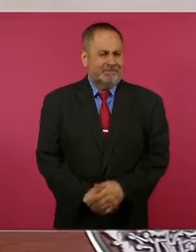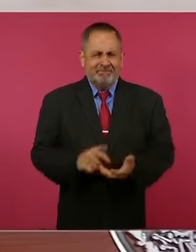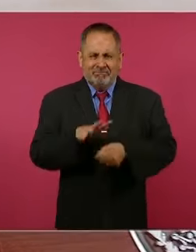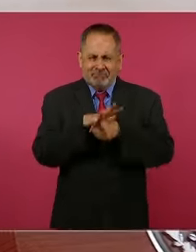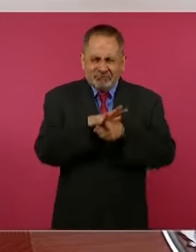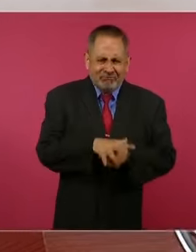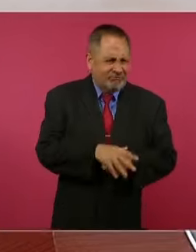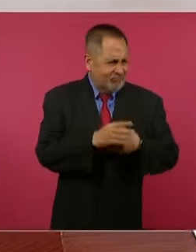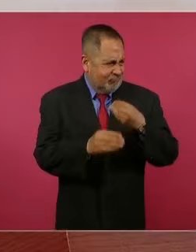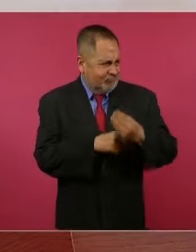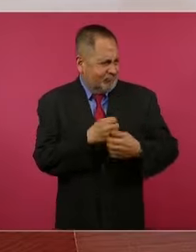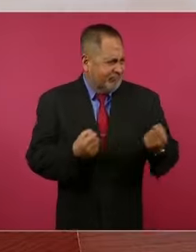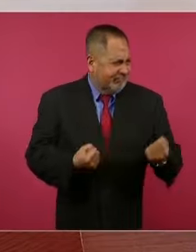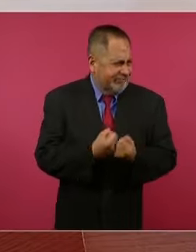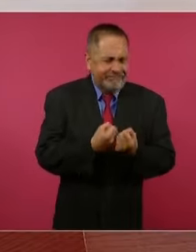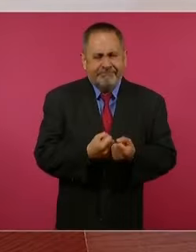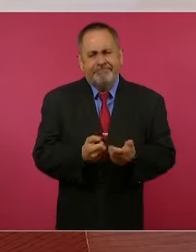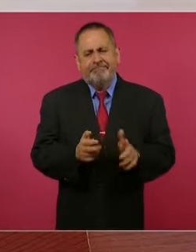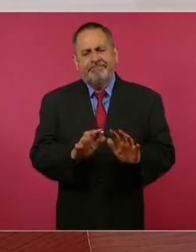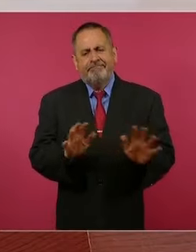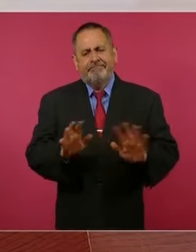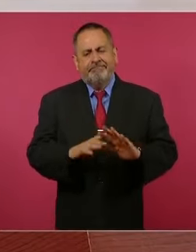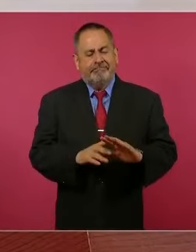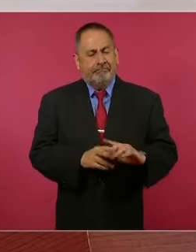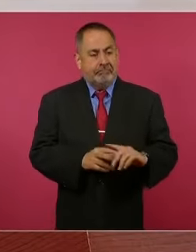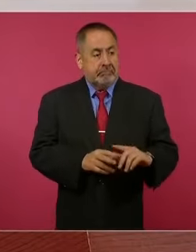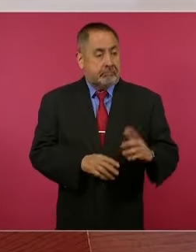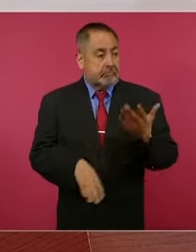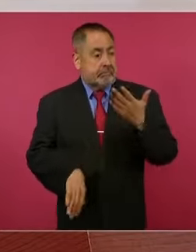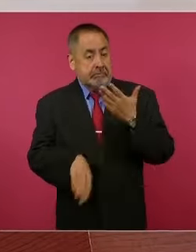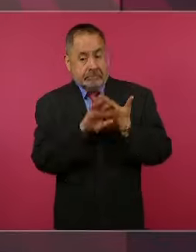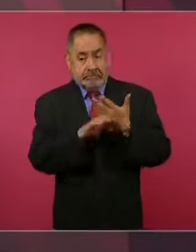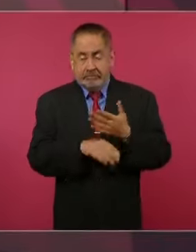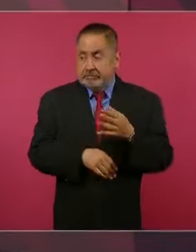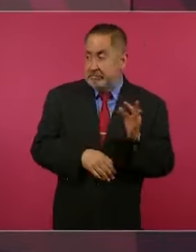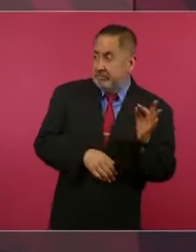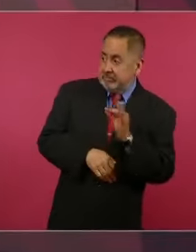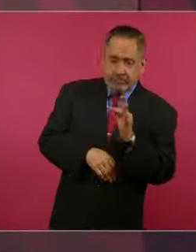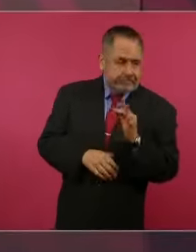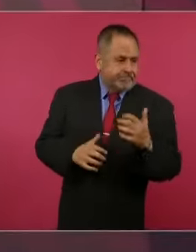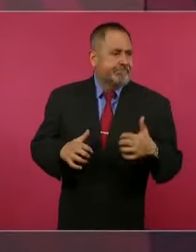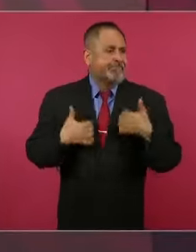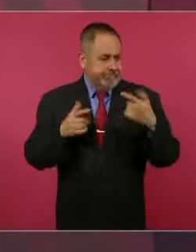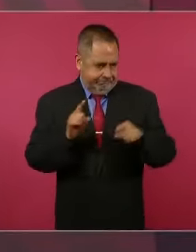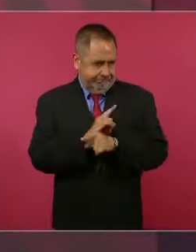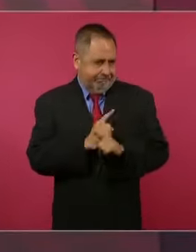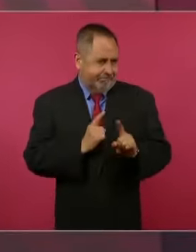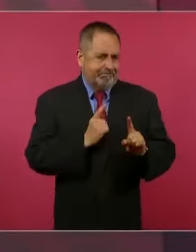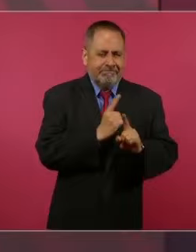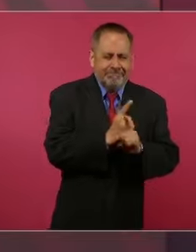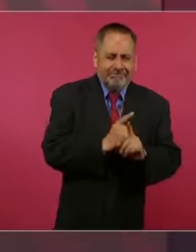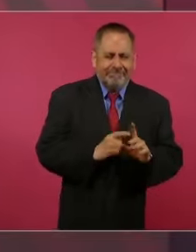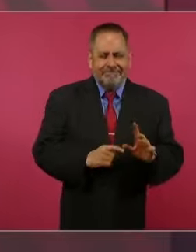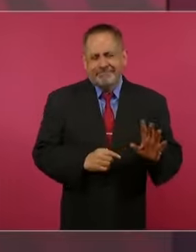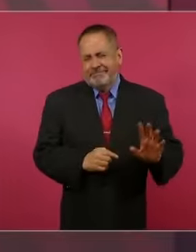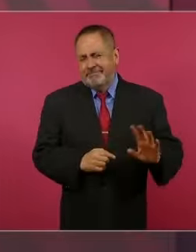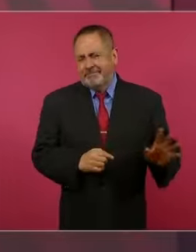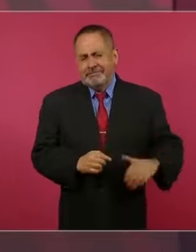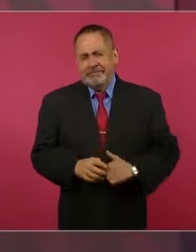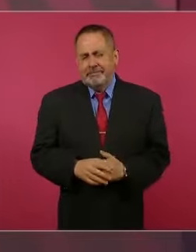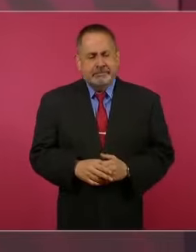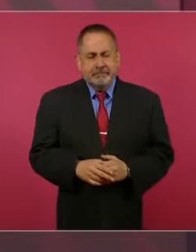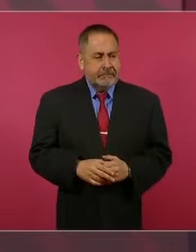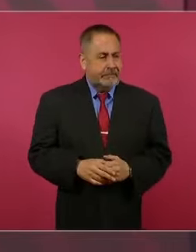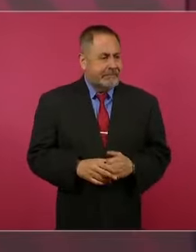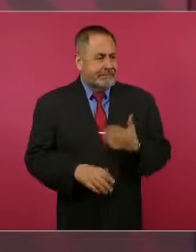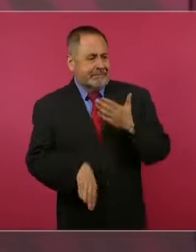represión no caer en la trampa de la represión evadir el acoso cuidarse de los